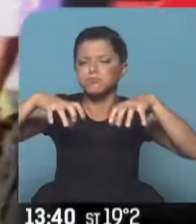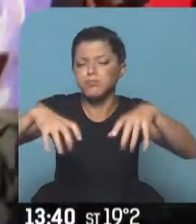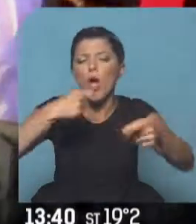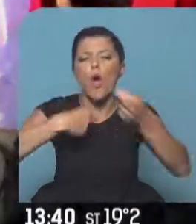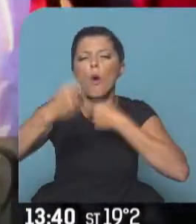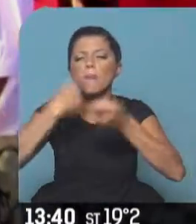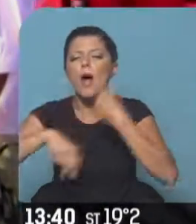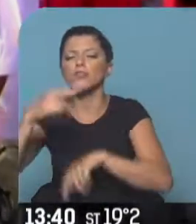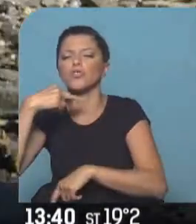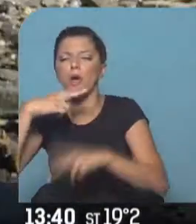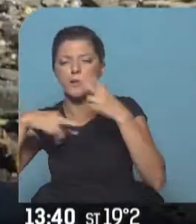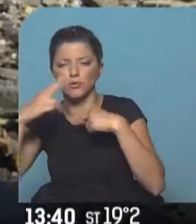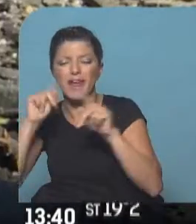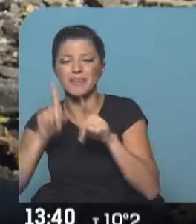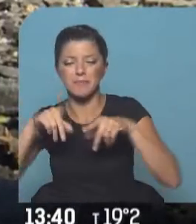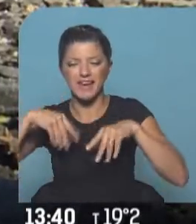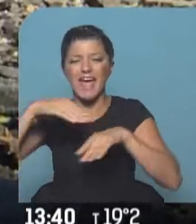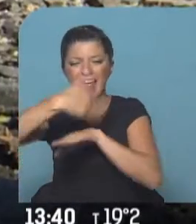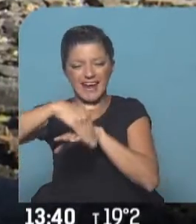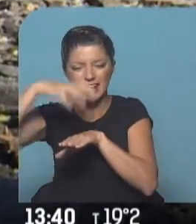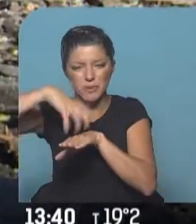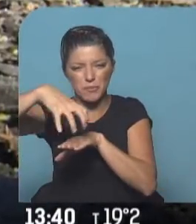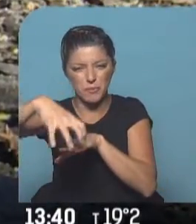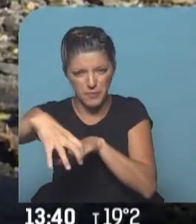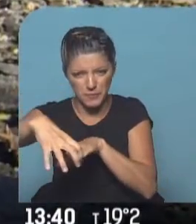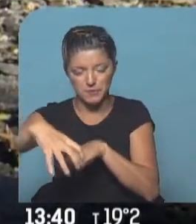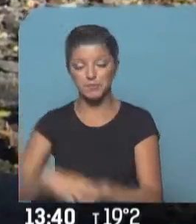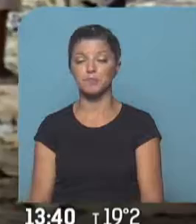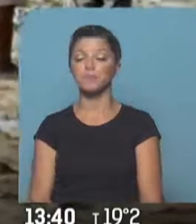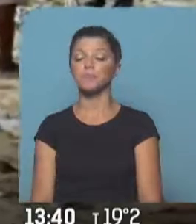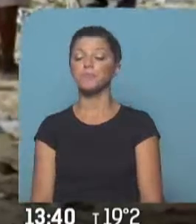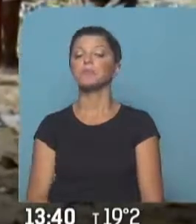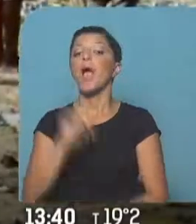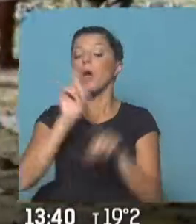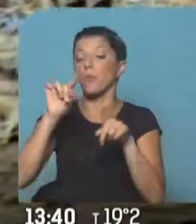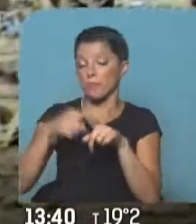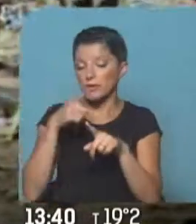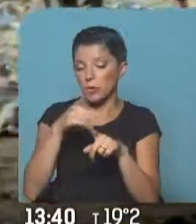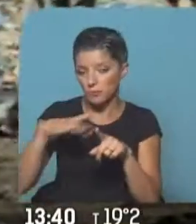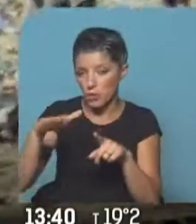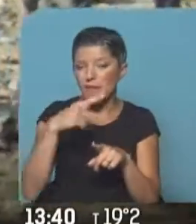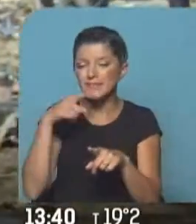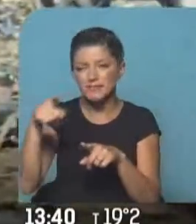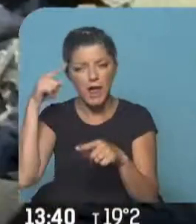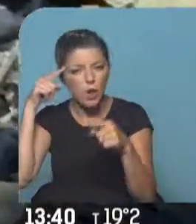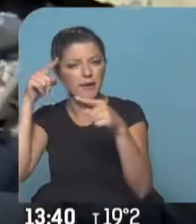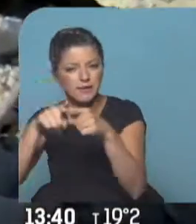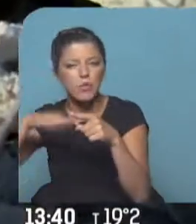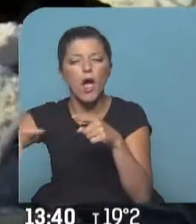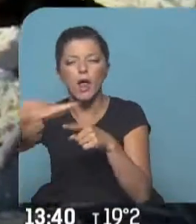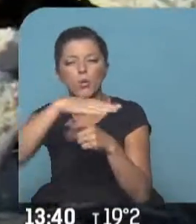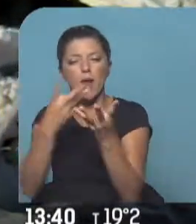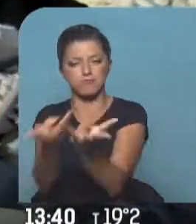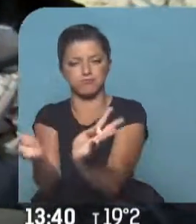con numerosos puestos callejeros. Según funcionarios somalíes, el objetivo del ataque era el fuertemente vigilado complejo